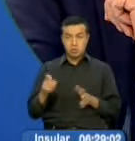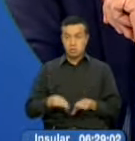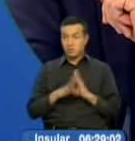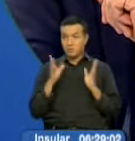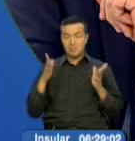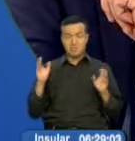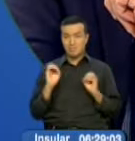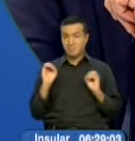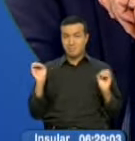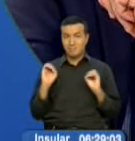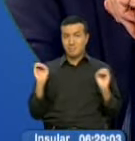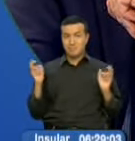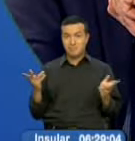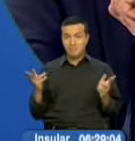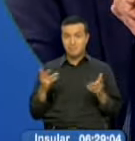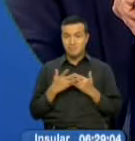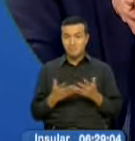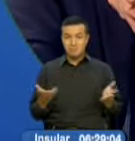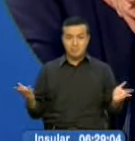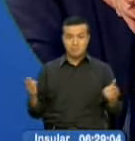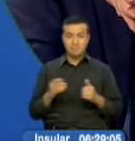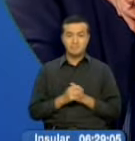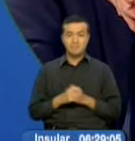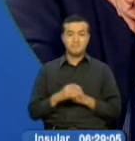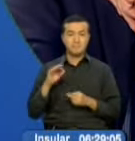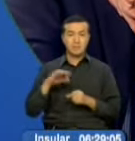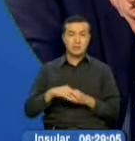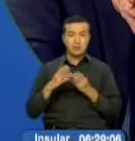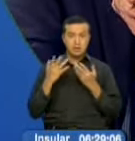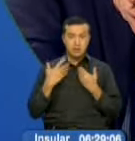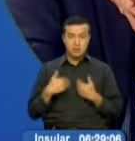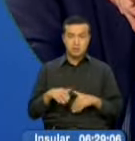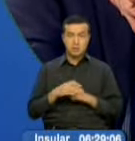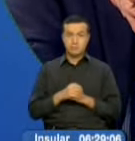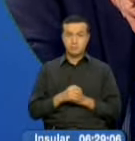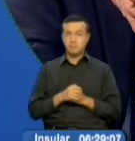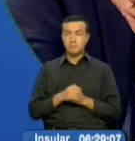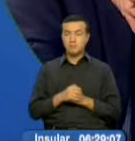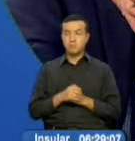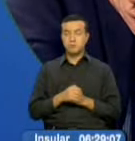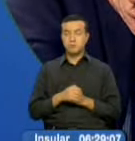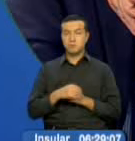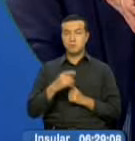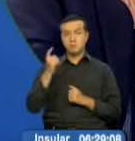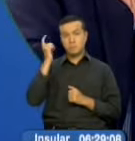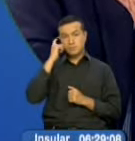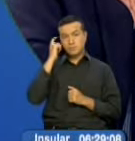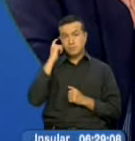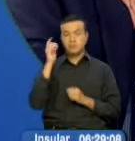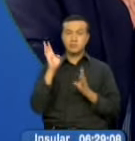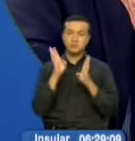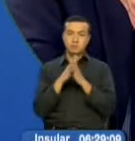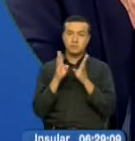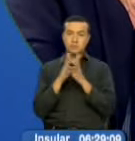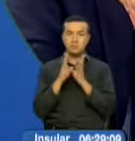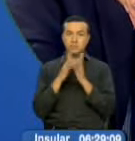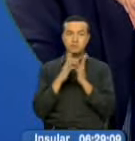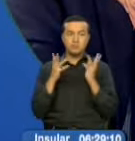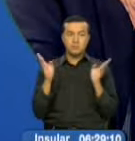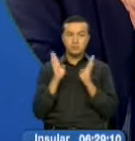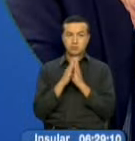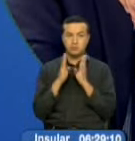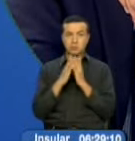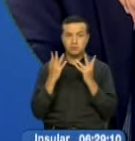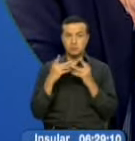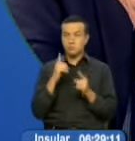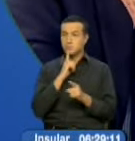abrir la junta receptora, la urna, pero sin perjuicio de eso, creo que en un acto que